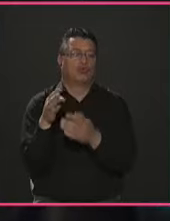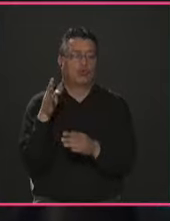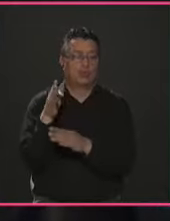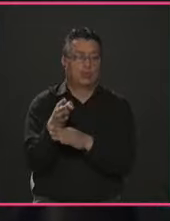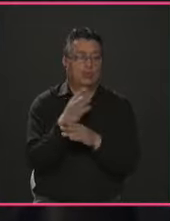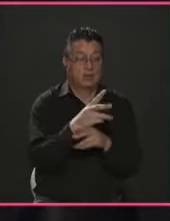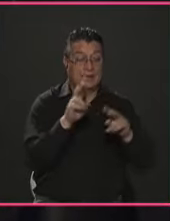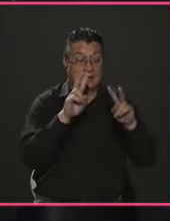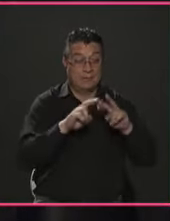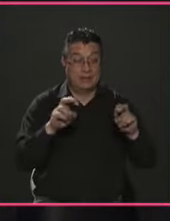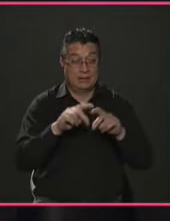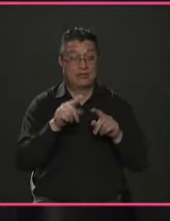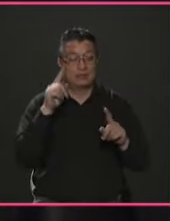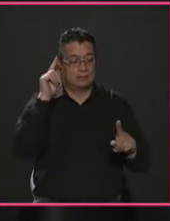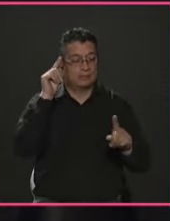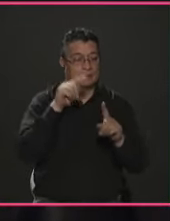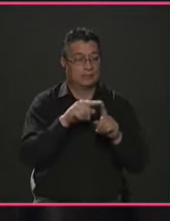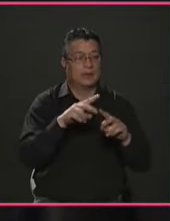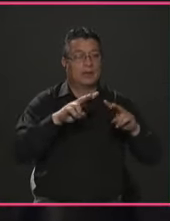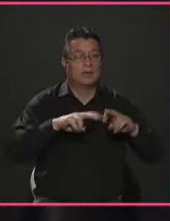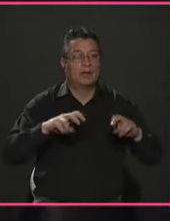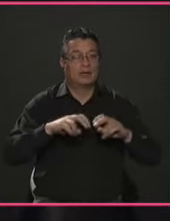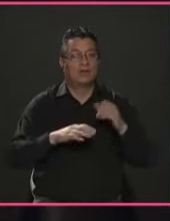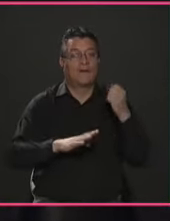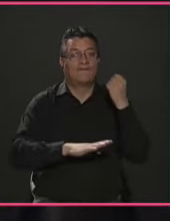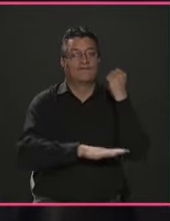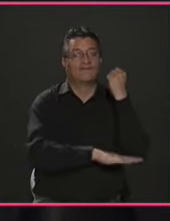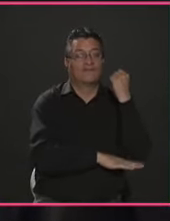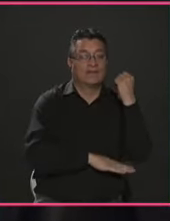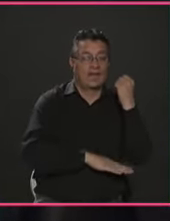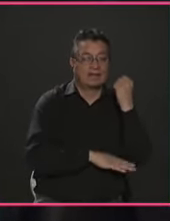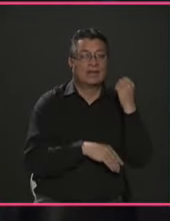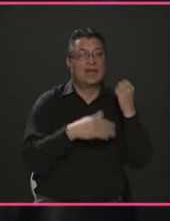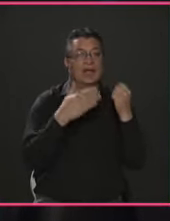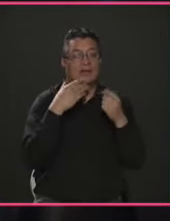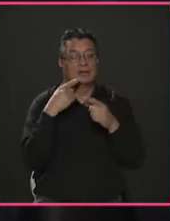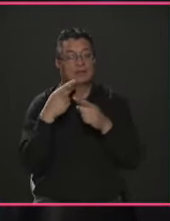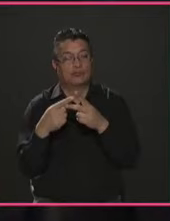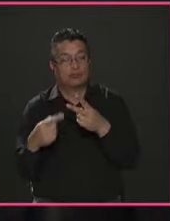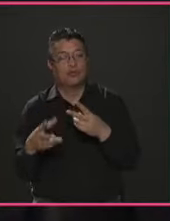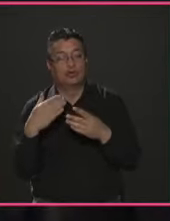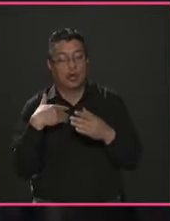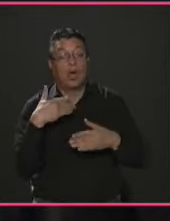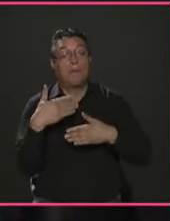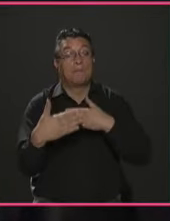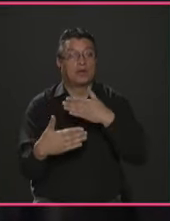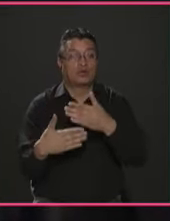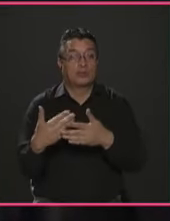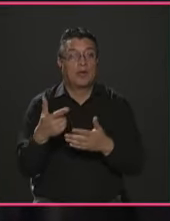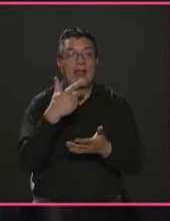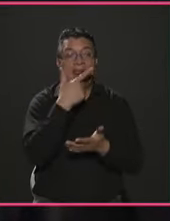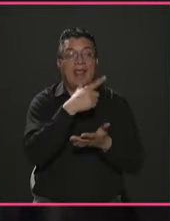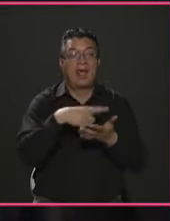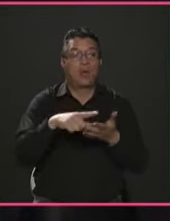investigaciones se centran en investigación básica y aplicada en las áreas de procesamiento del lenguaje natural